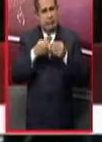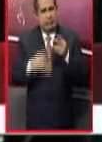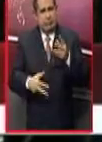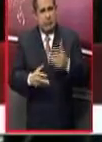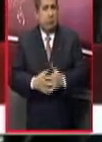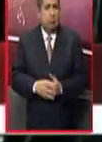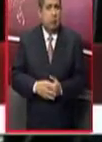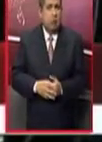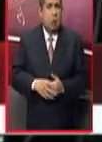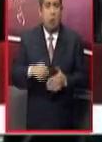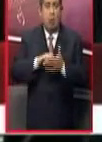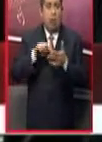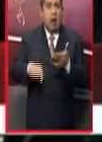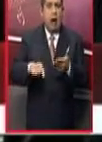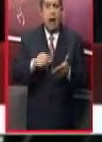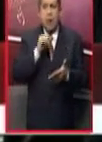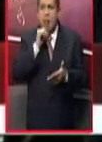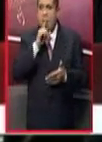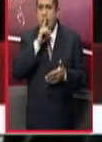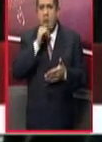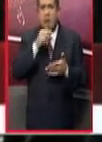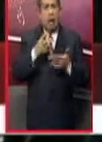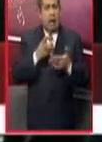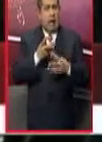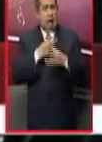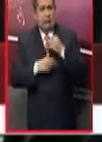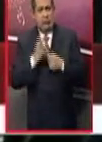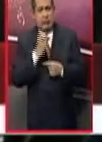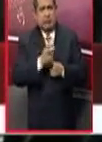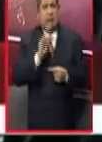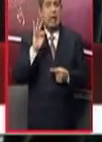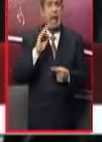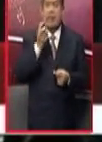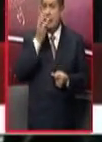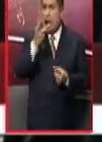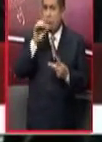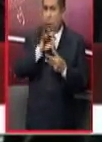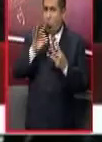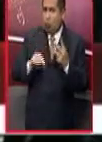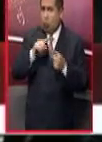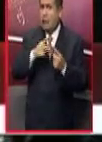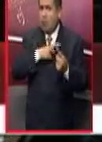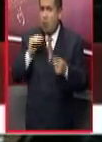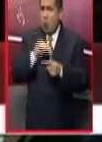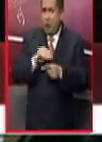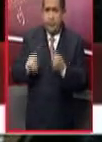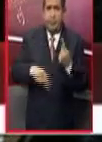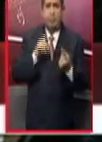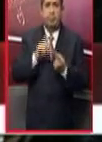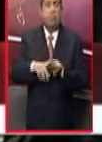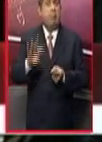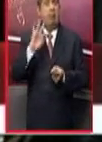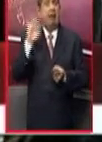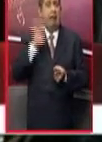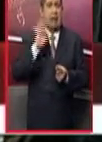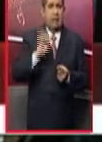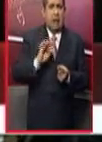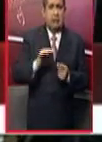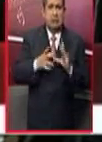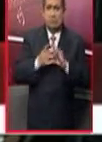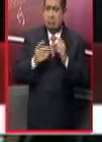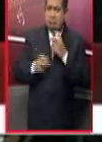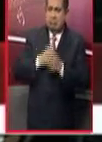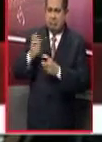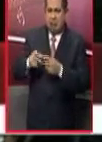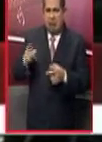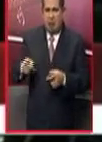se contempla la complejidad de la réplica, que puede implicar 3 elementos. Puede implicar rectificación efectivamente